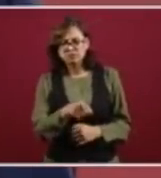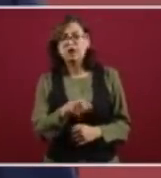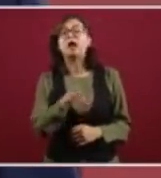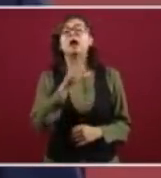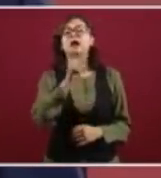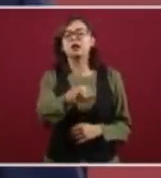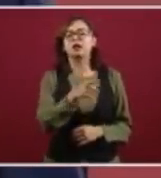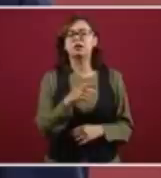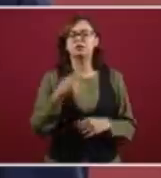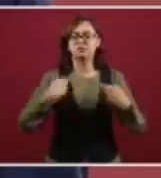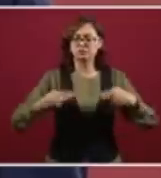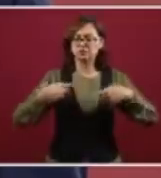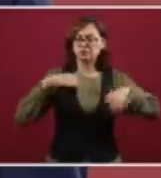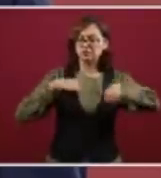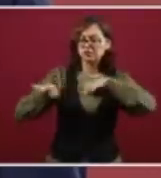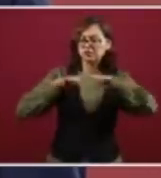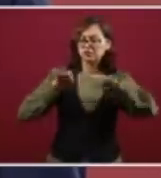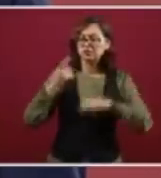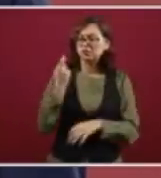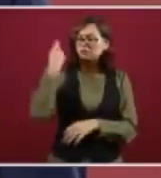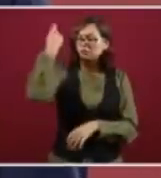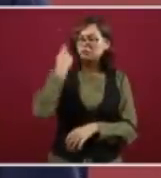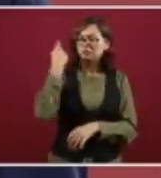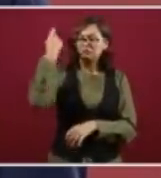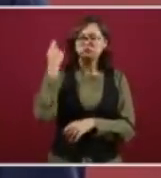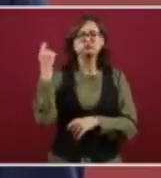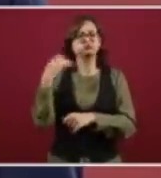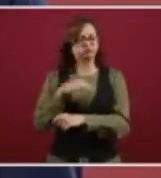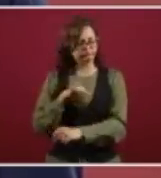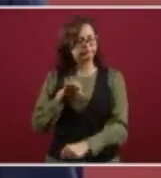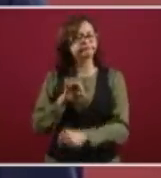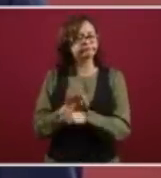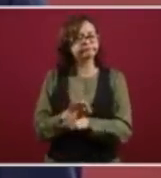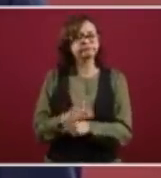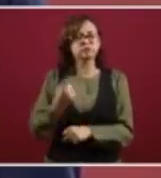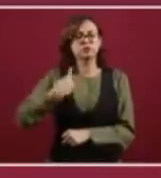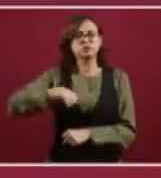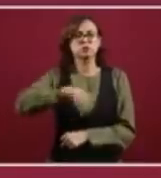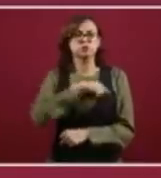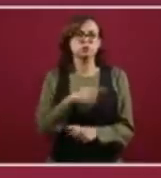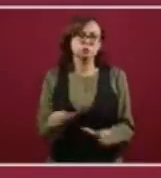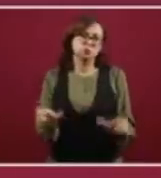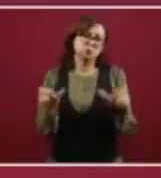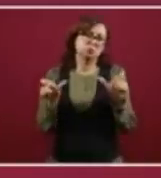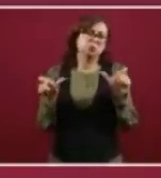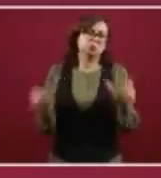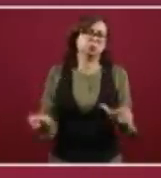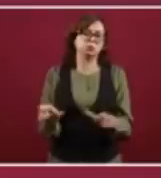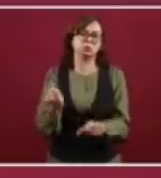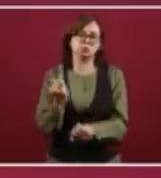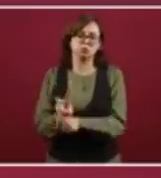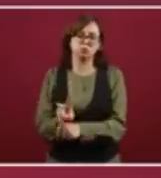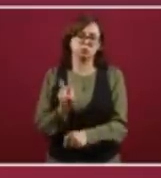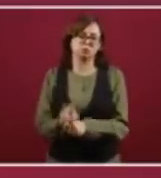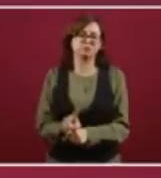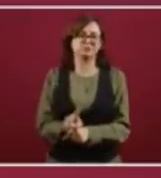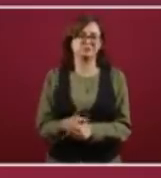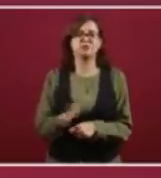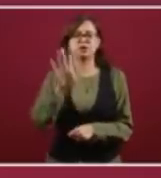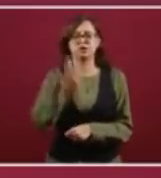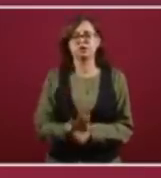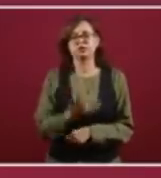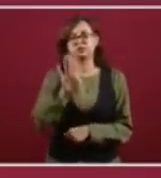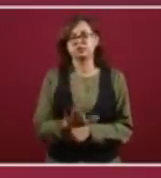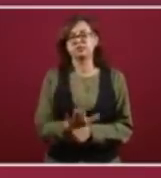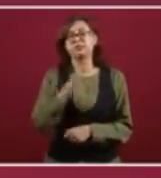trabajadores. Somos guardianes de esas pensiones. Eso se lo informo